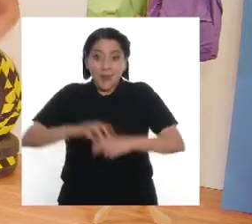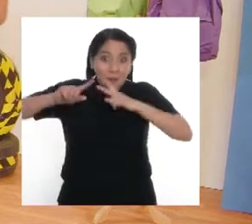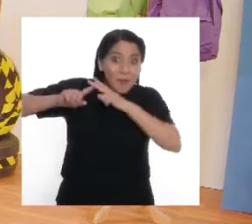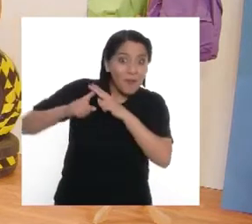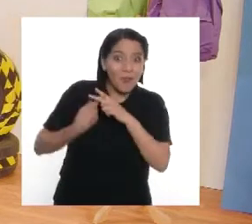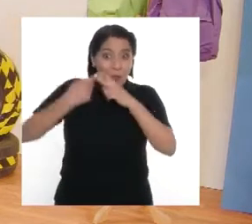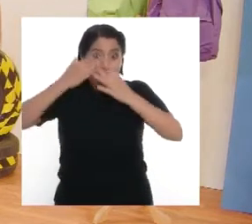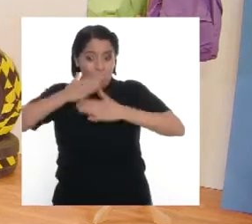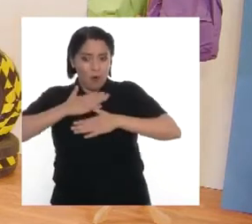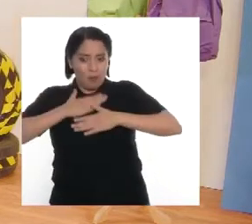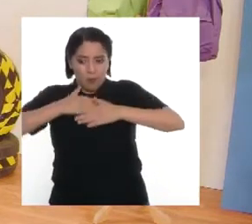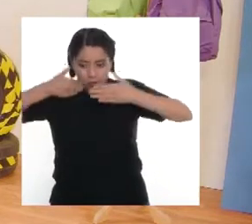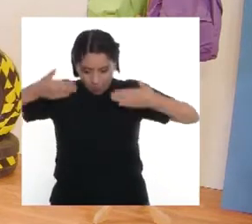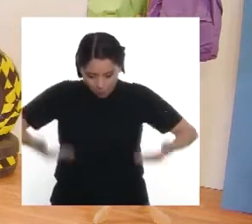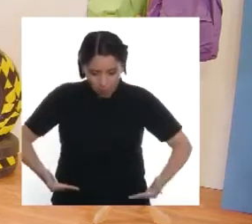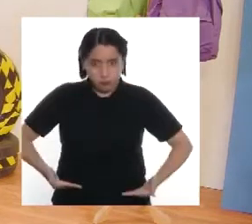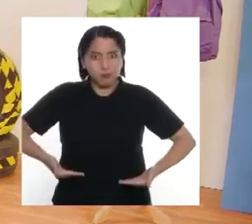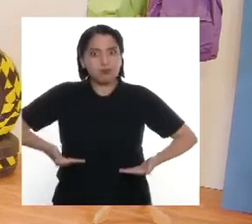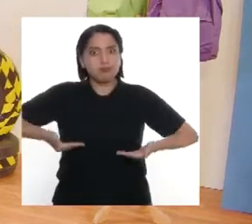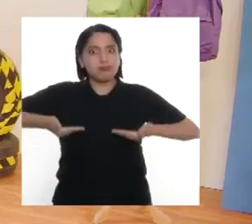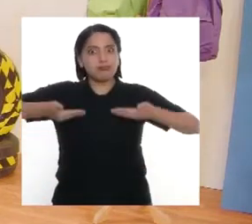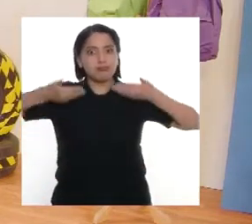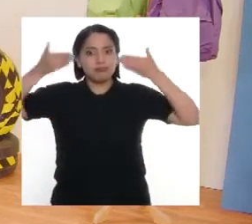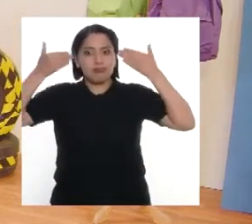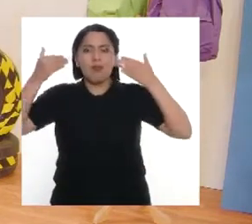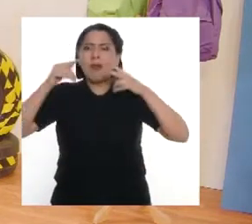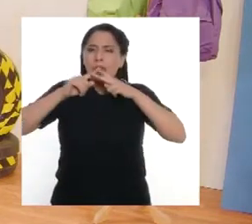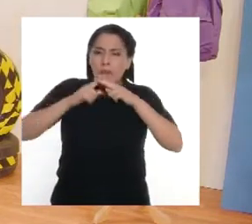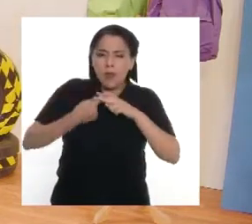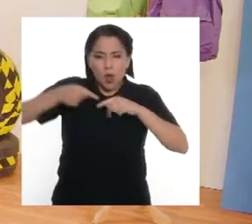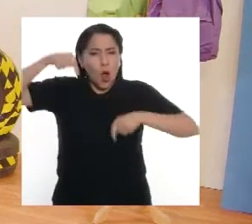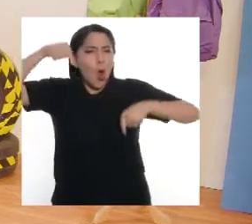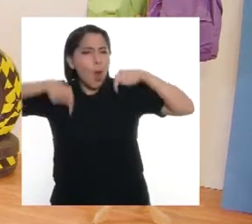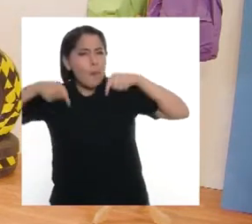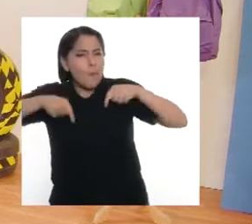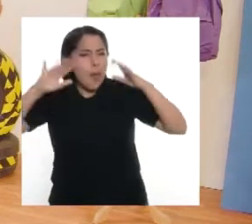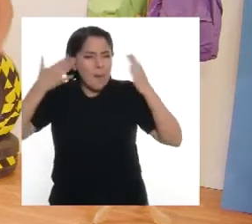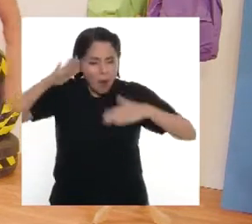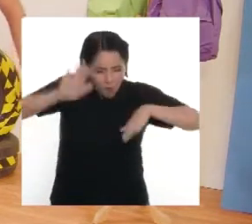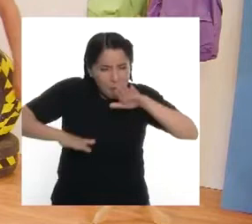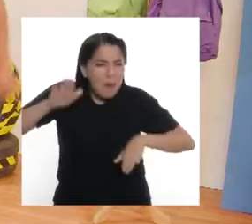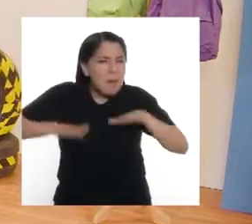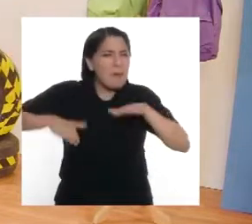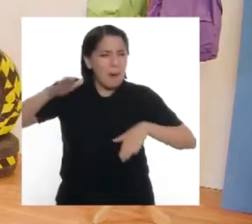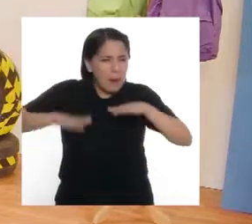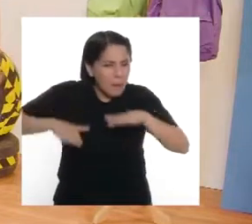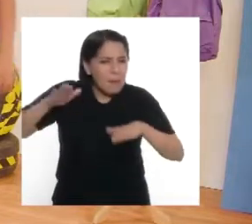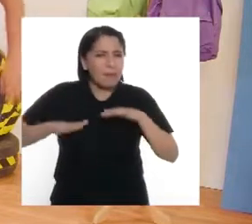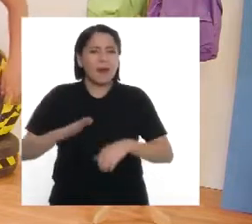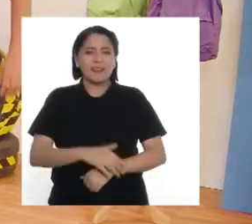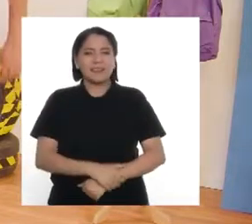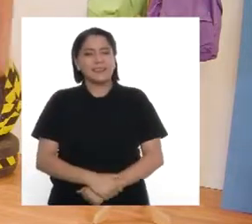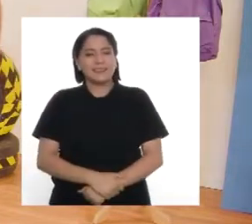Vamos a empezar con el cuerpo desde abajo. Probemos a hacer algunos sonidos con los pies a modo de zapateo.